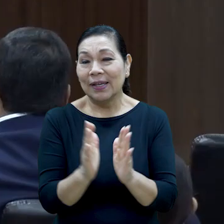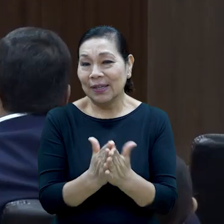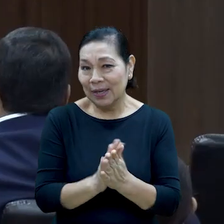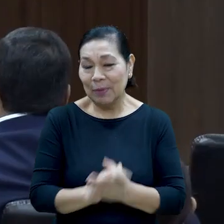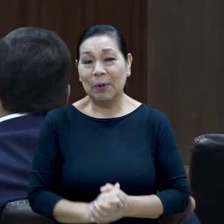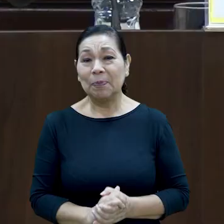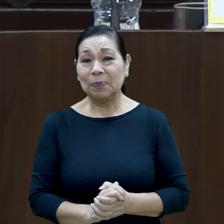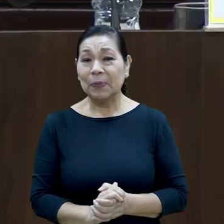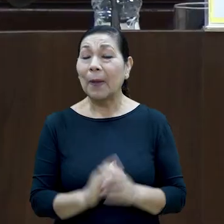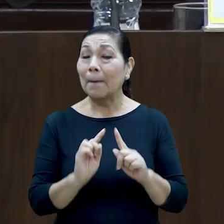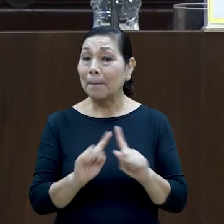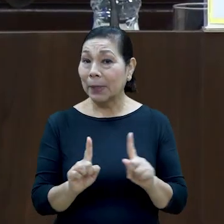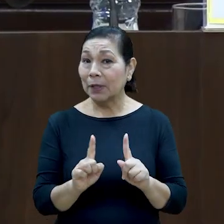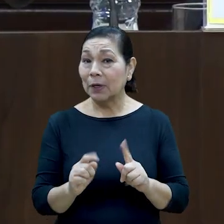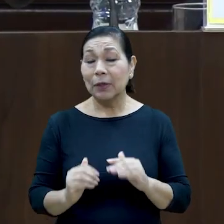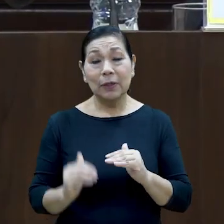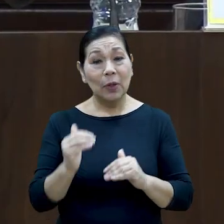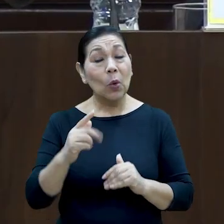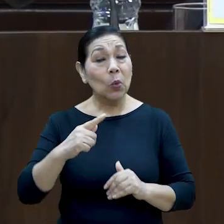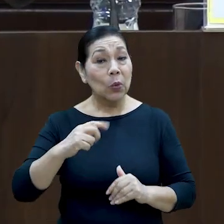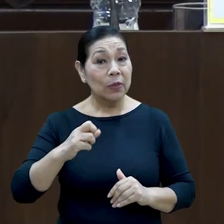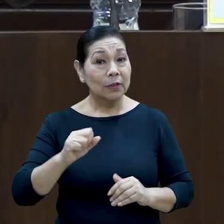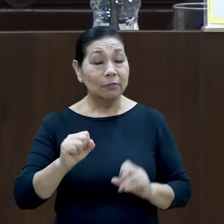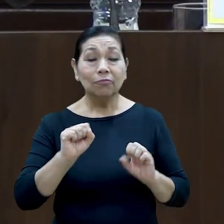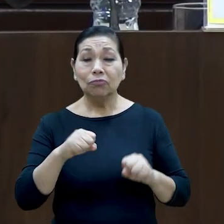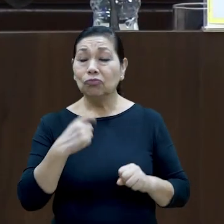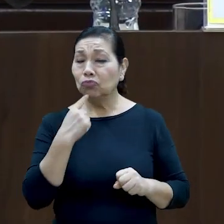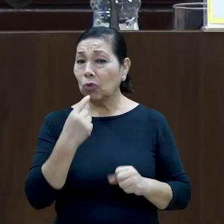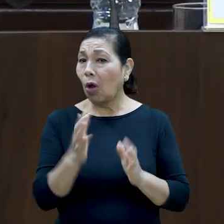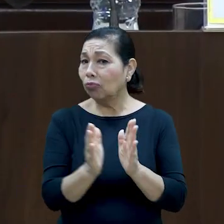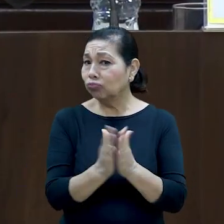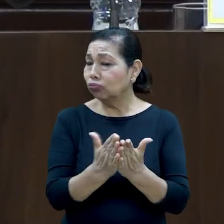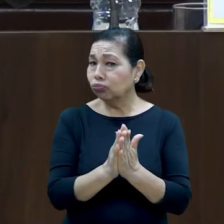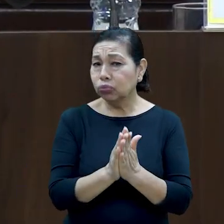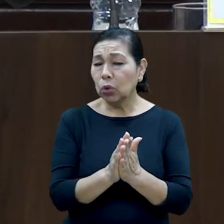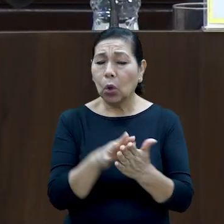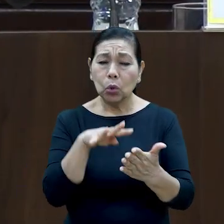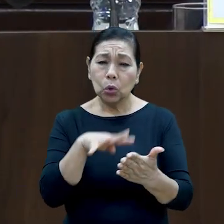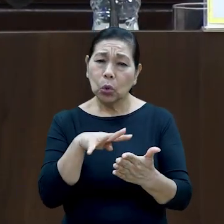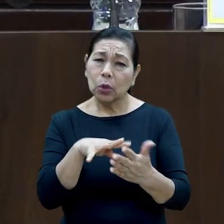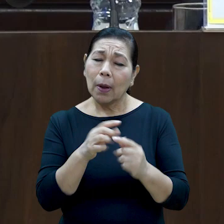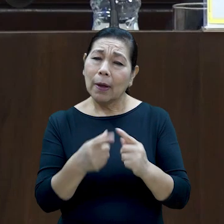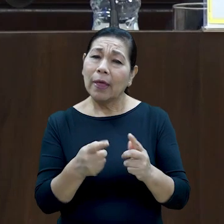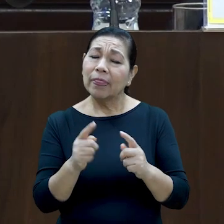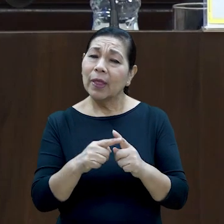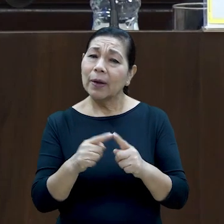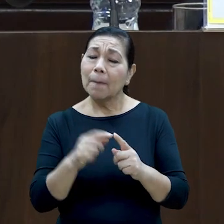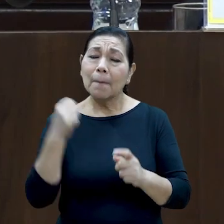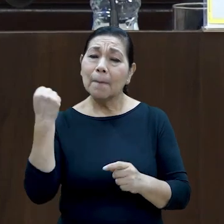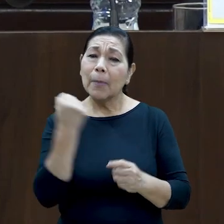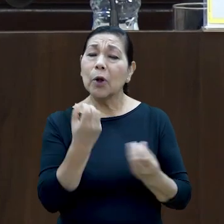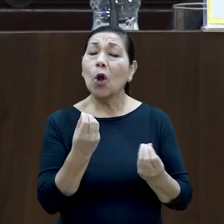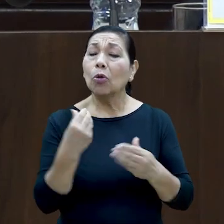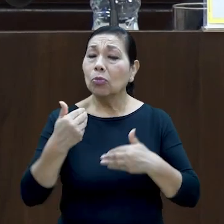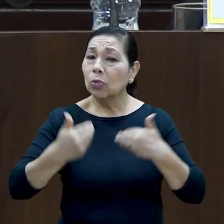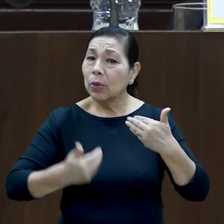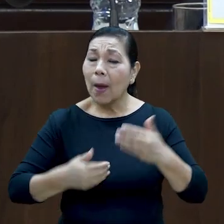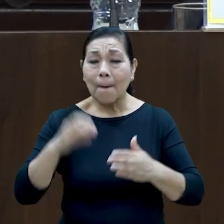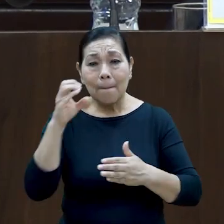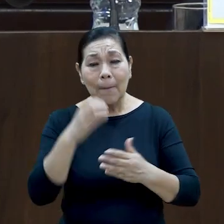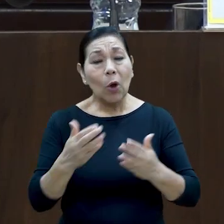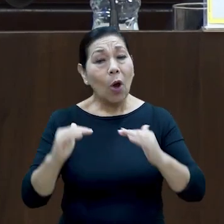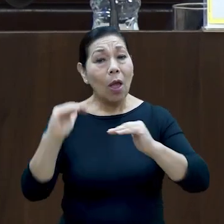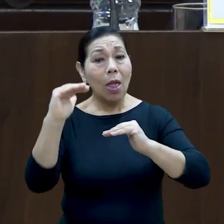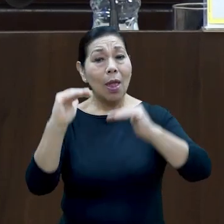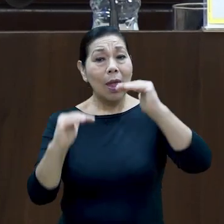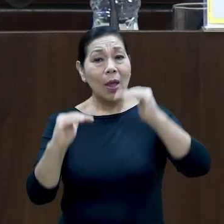obra. Por su parte, el magistrado Gutiérrez Tixe dijo que el libro estudia el control político de la teoría del poder y contribuye en la